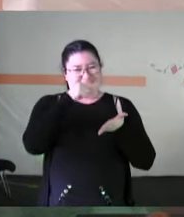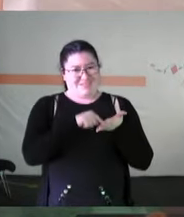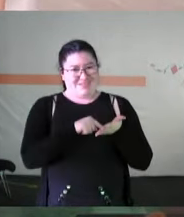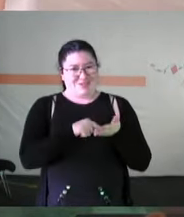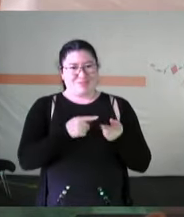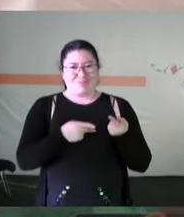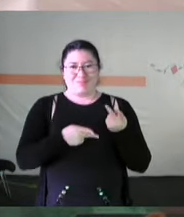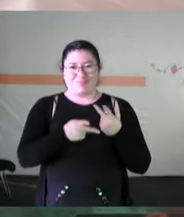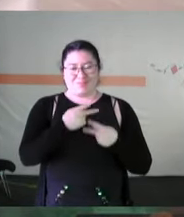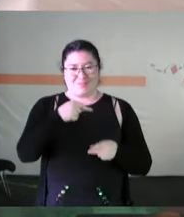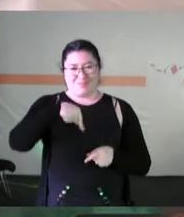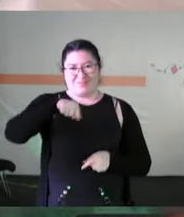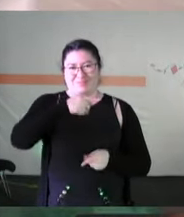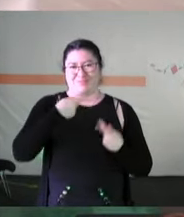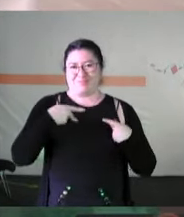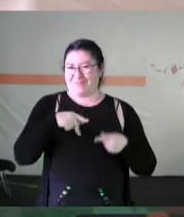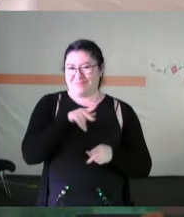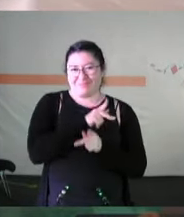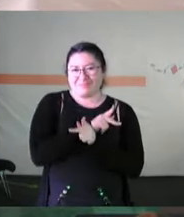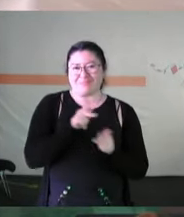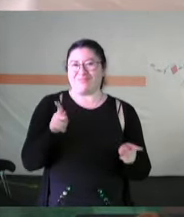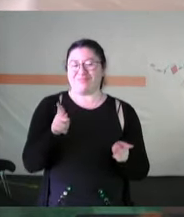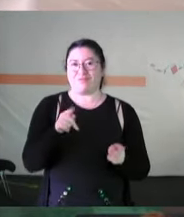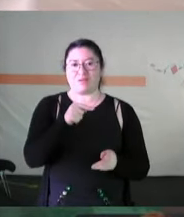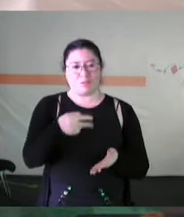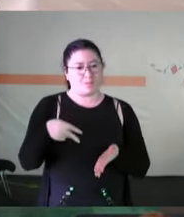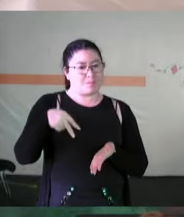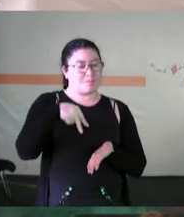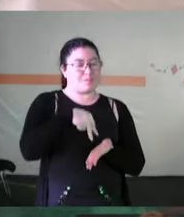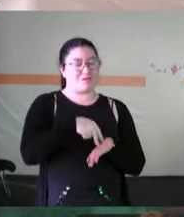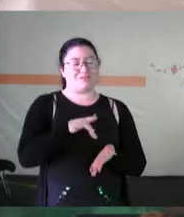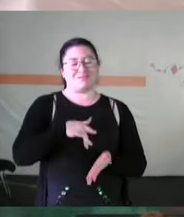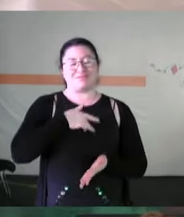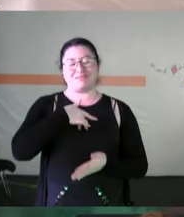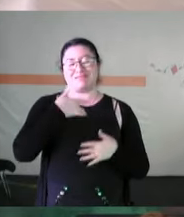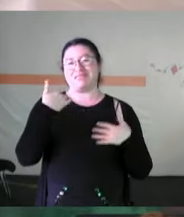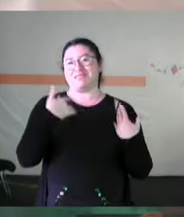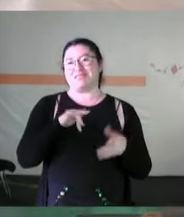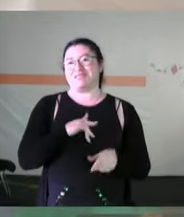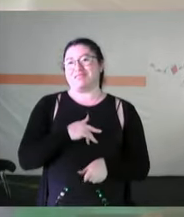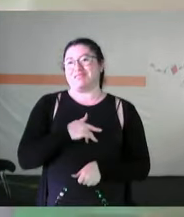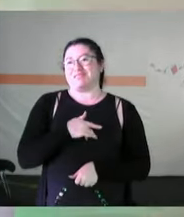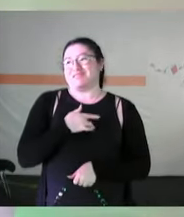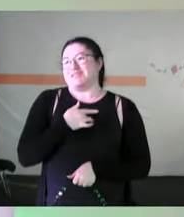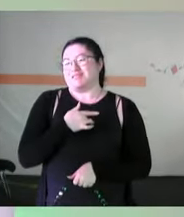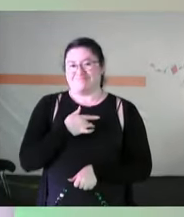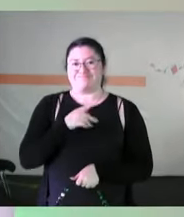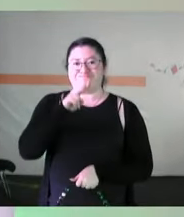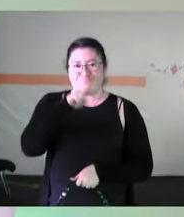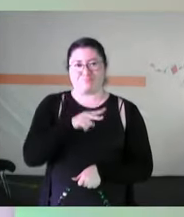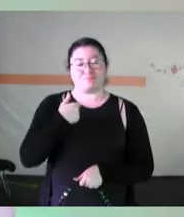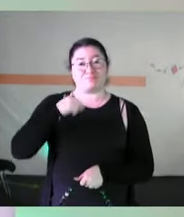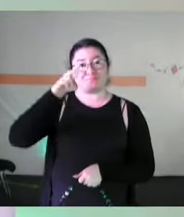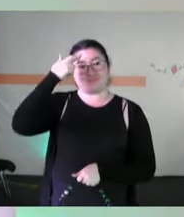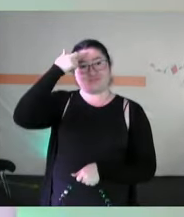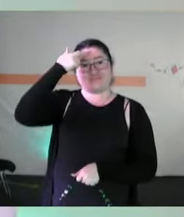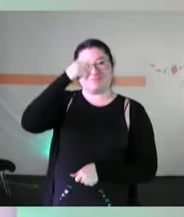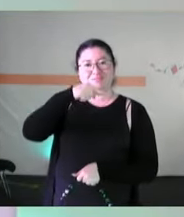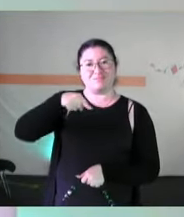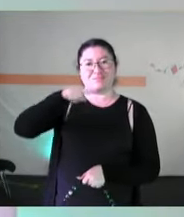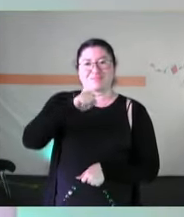presencia significa mucho. Yo estaba conmovida a un punto escalofriante cuando vi a toda la bandita que estaba